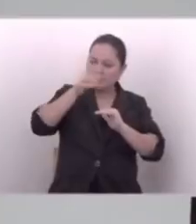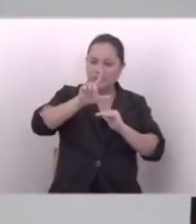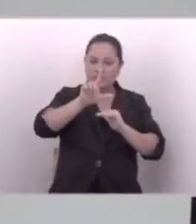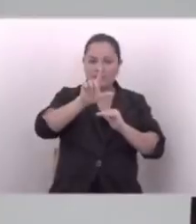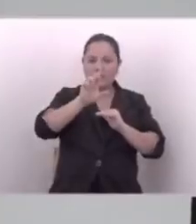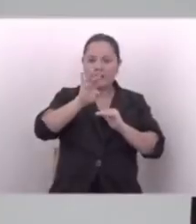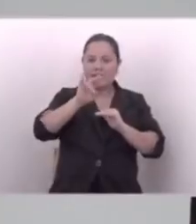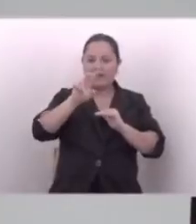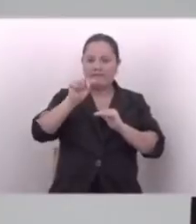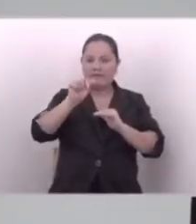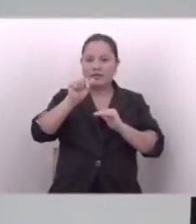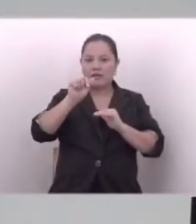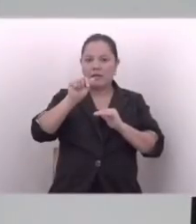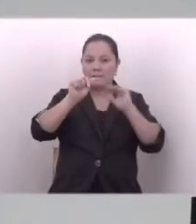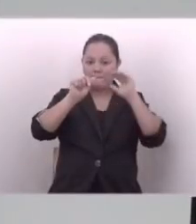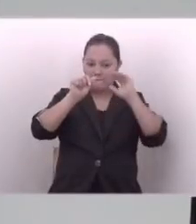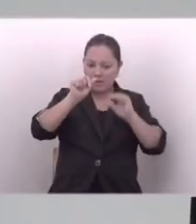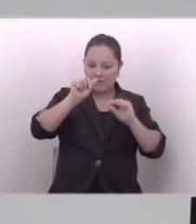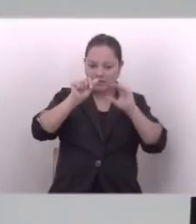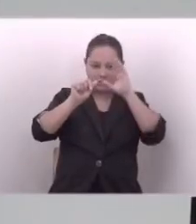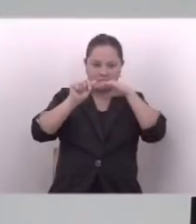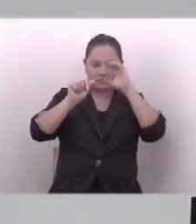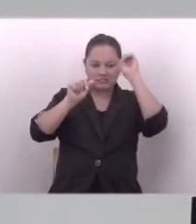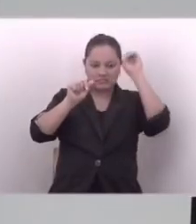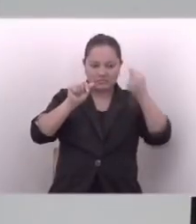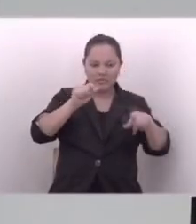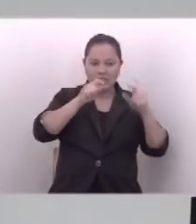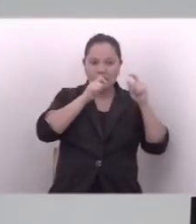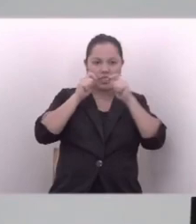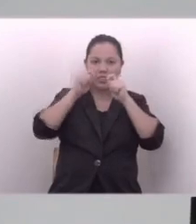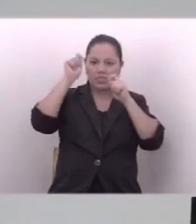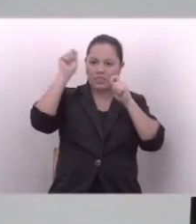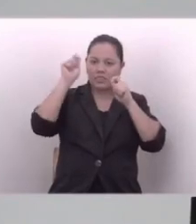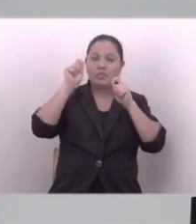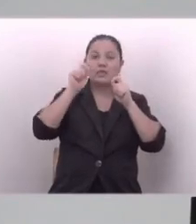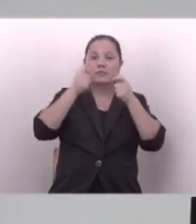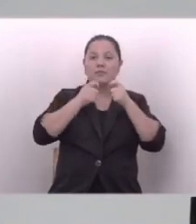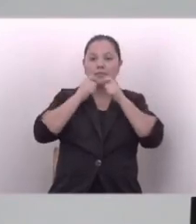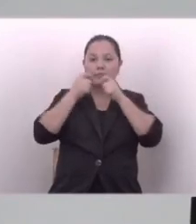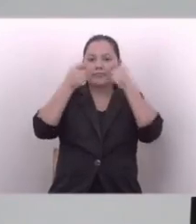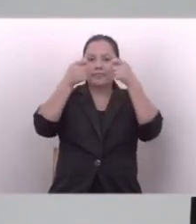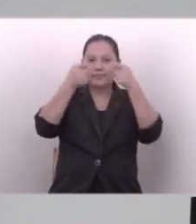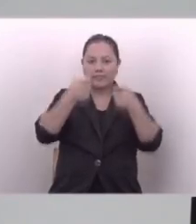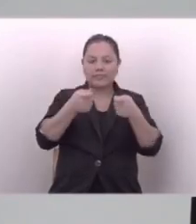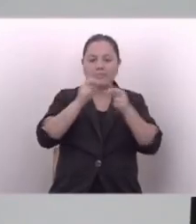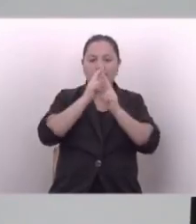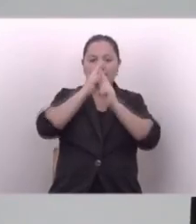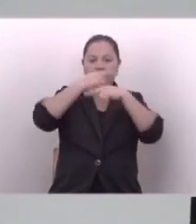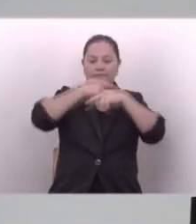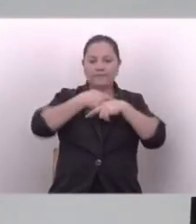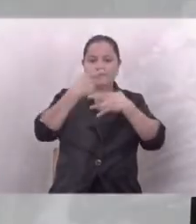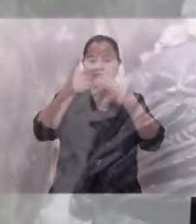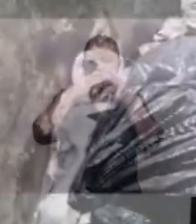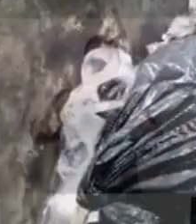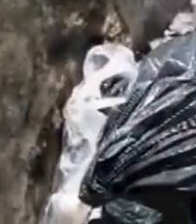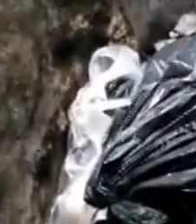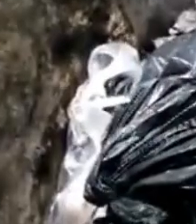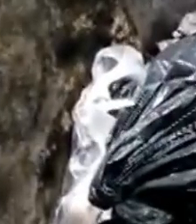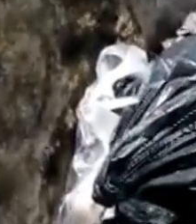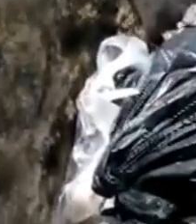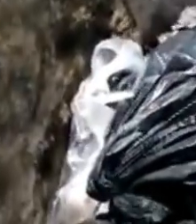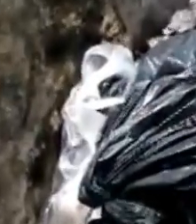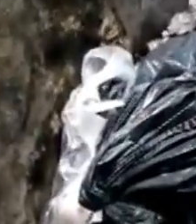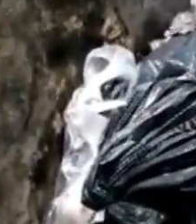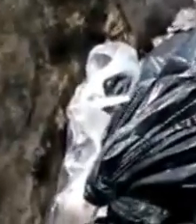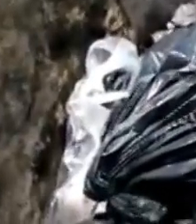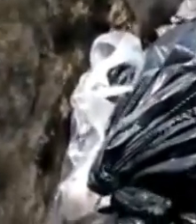El diputado Rodrigo Ayala propuso el 30 de agosto agregar un artículo al Código Penal para castigar con multas o trabajo